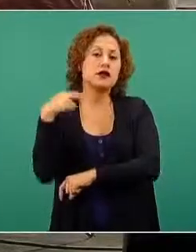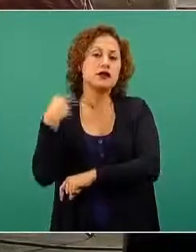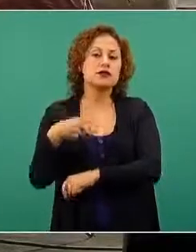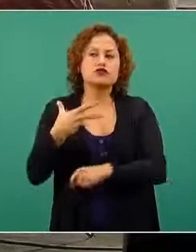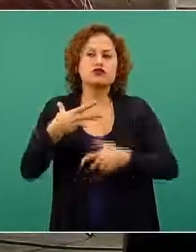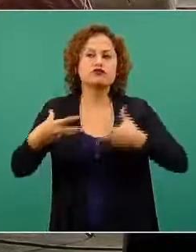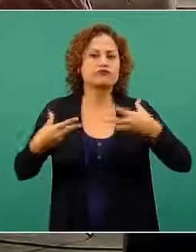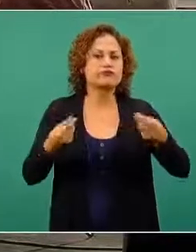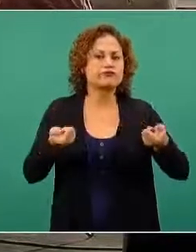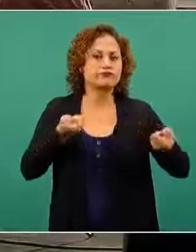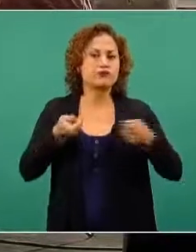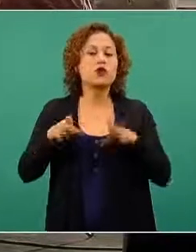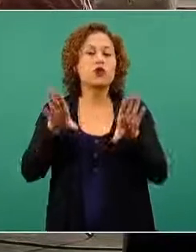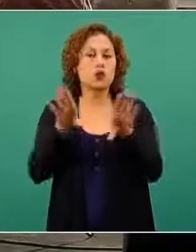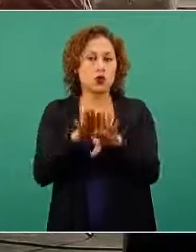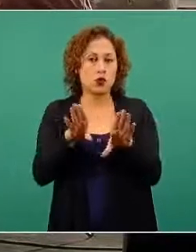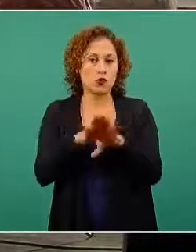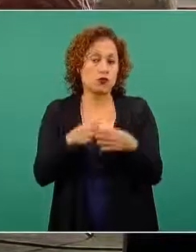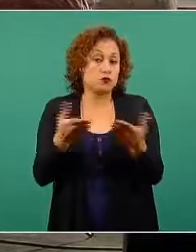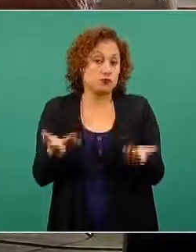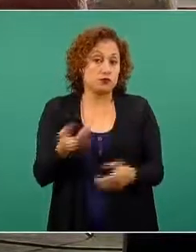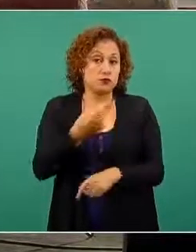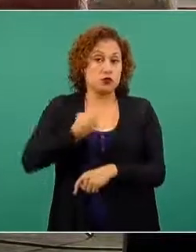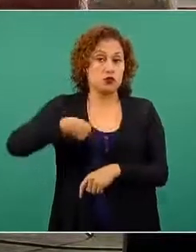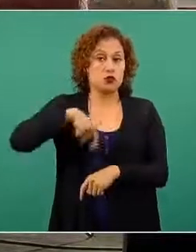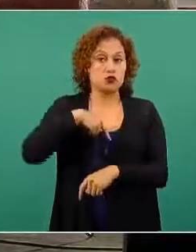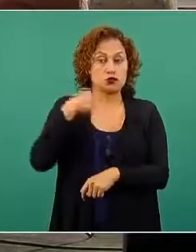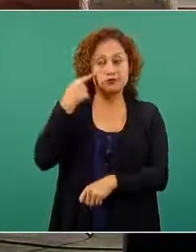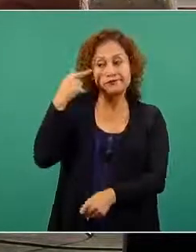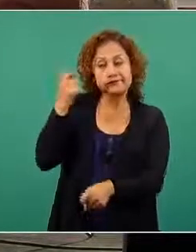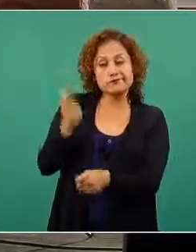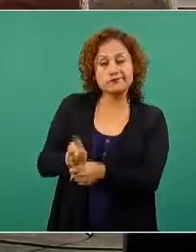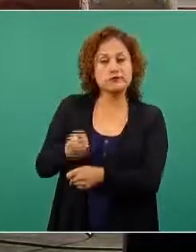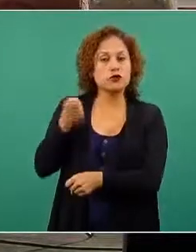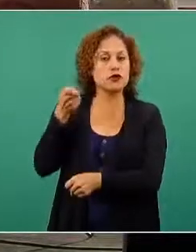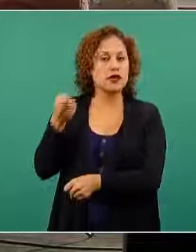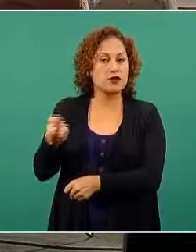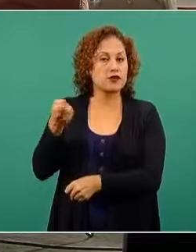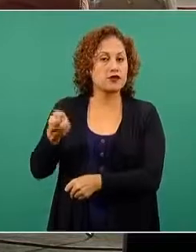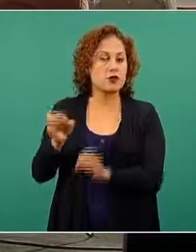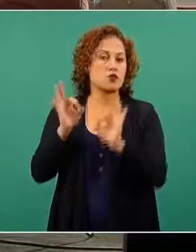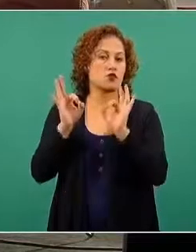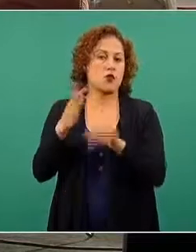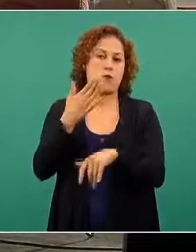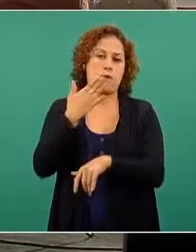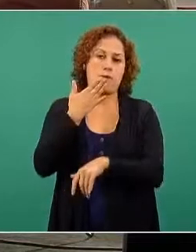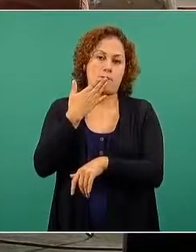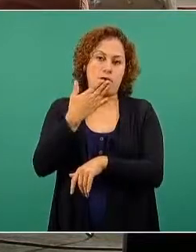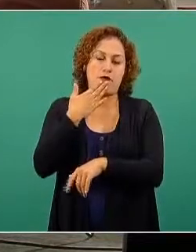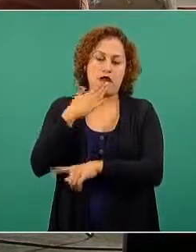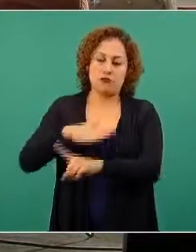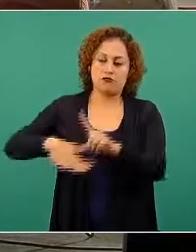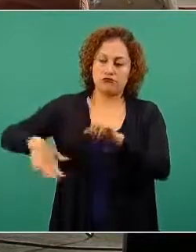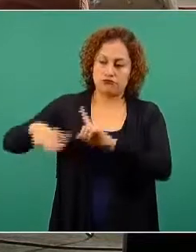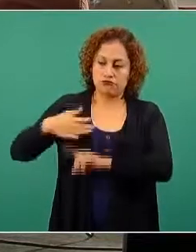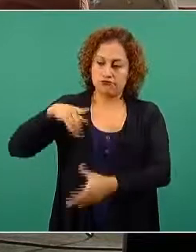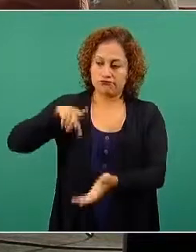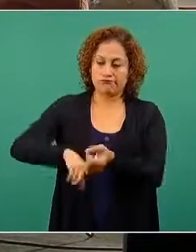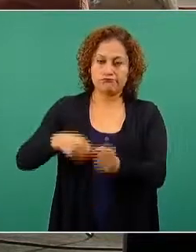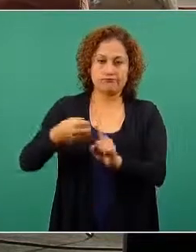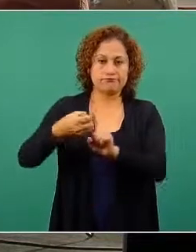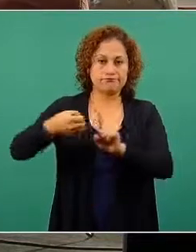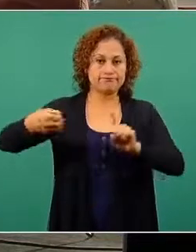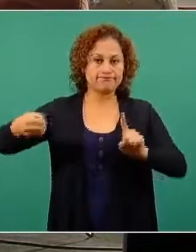en general una apreciación muy positiva sobre lo que se hace en Veracruz, cómo se maneja de manera muy organizada la